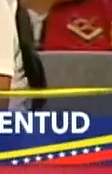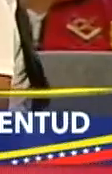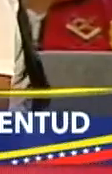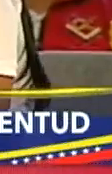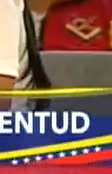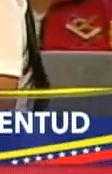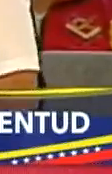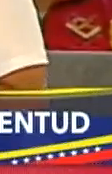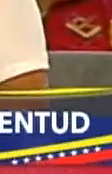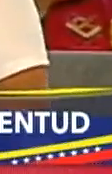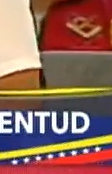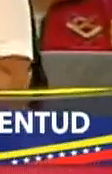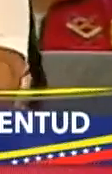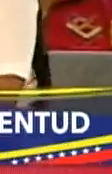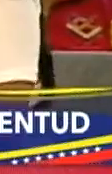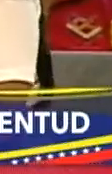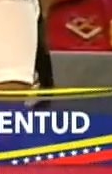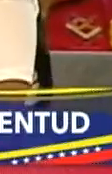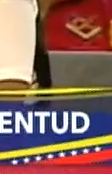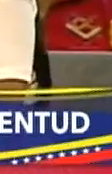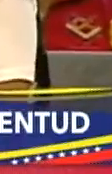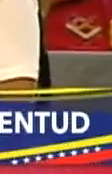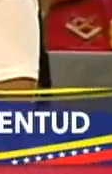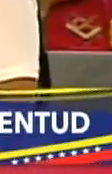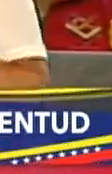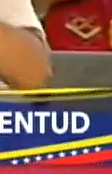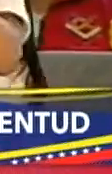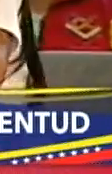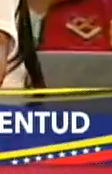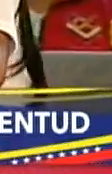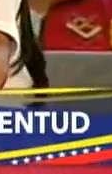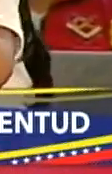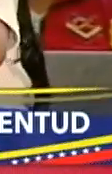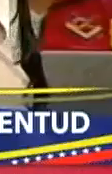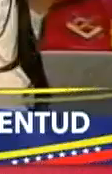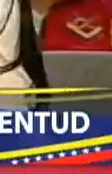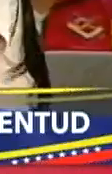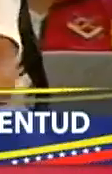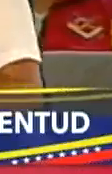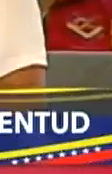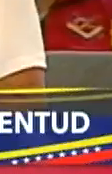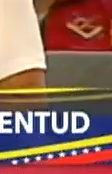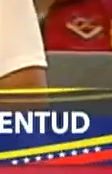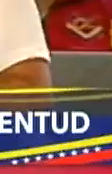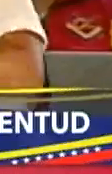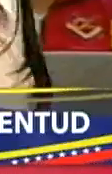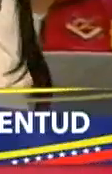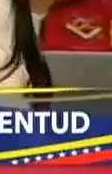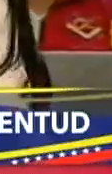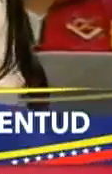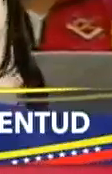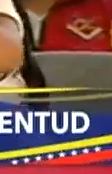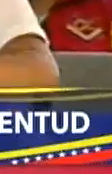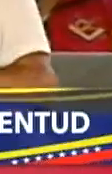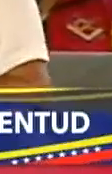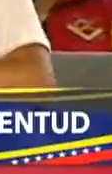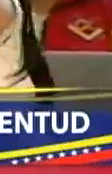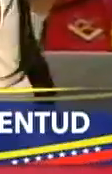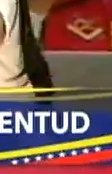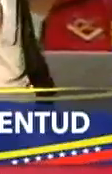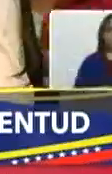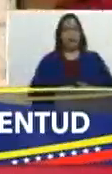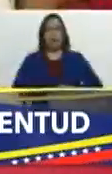familiar y el proyecto de vida. En estas seis mesas de trabajo, todos y todas nos abocamos hasta altas horas de la